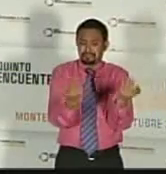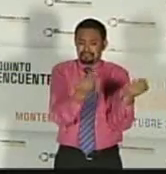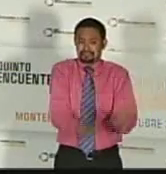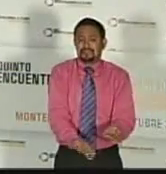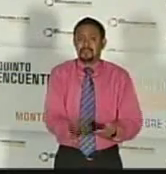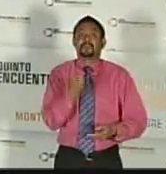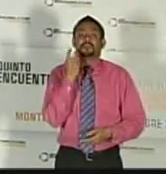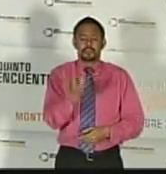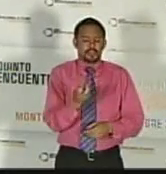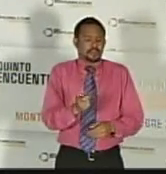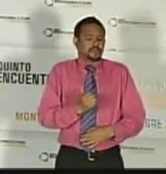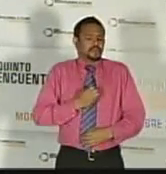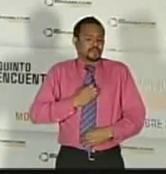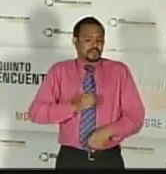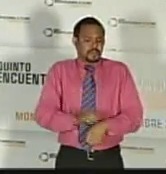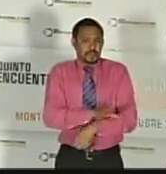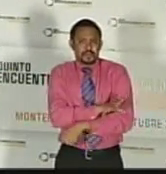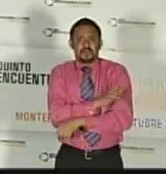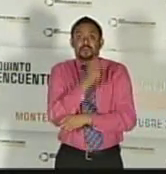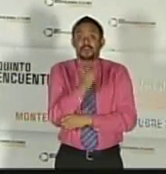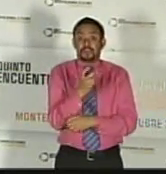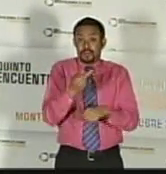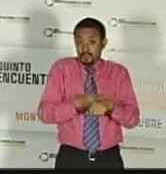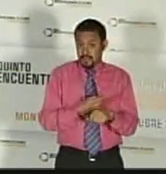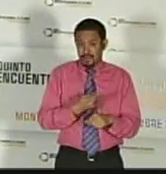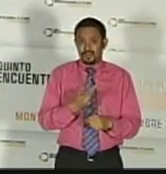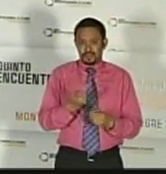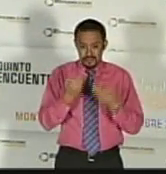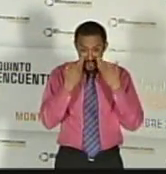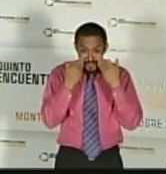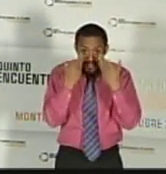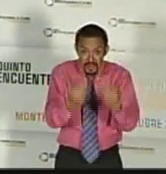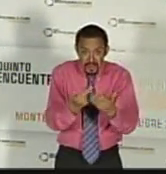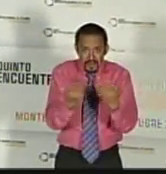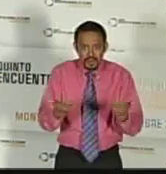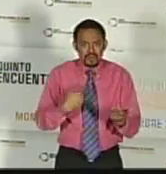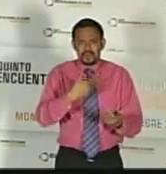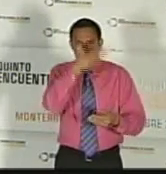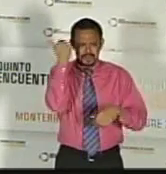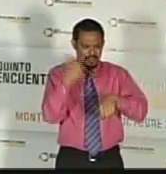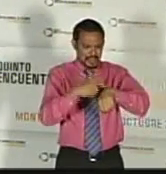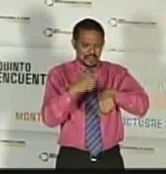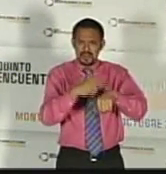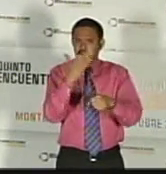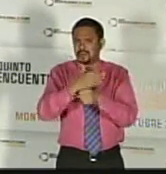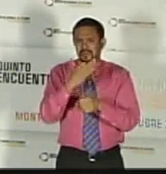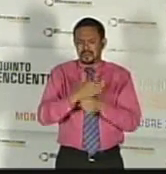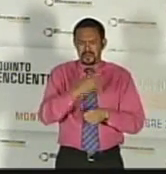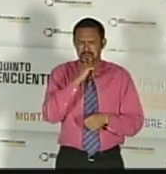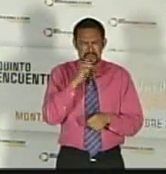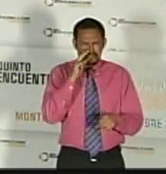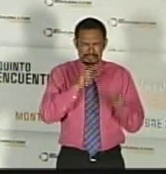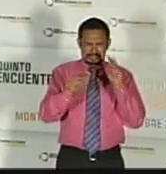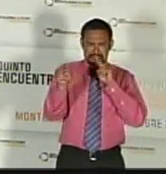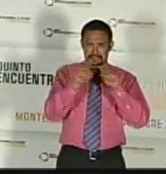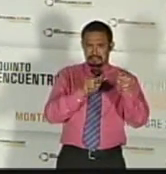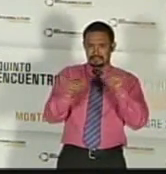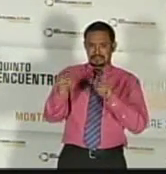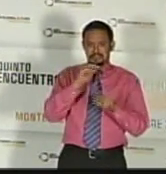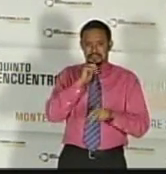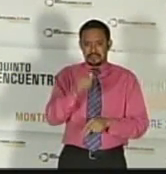tan emocionante ver que esto esté sucediendo. Y yo no sé qué hora sea en este momento, no puedo ver nada.